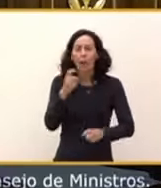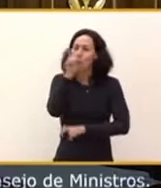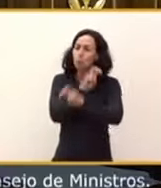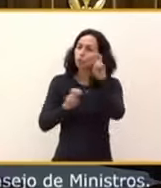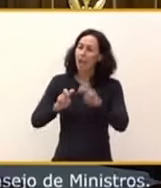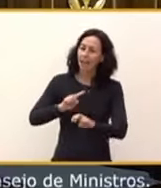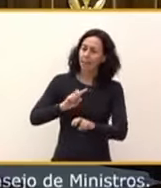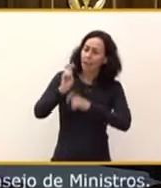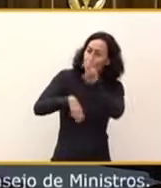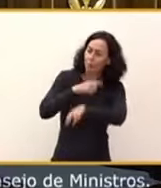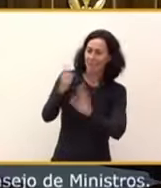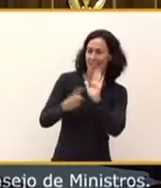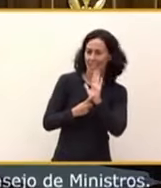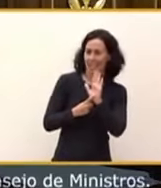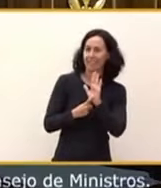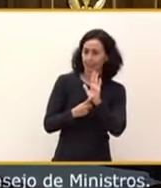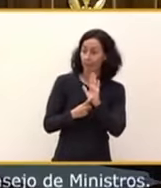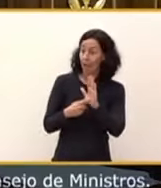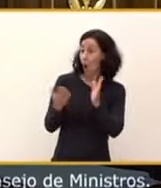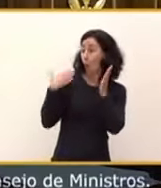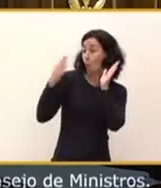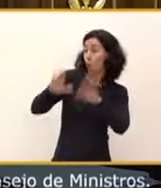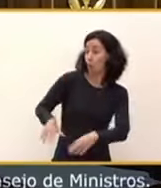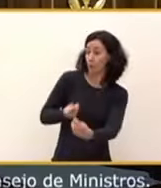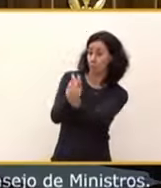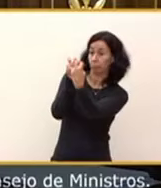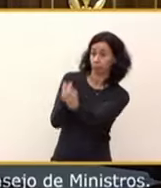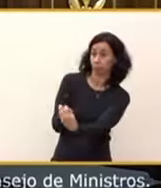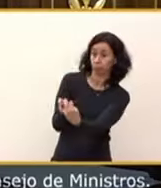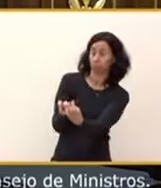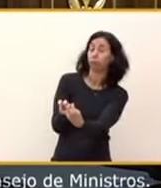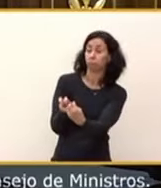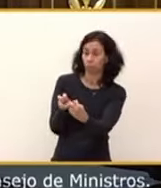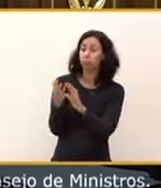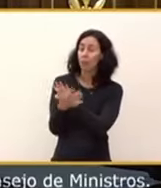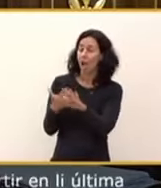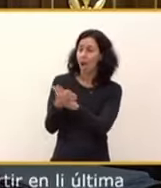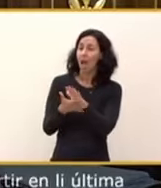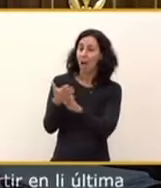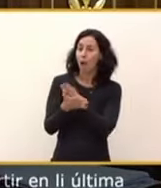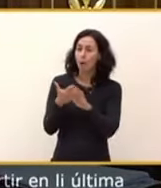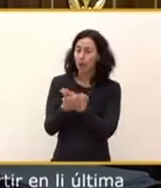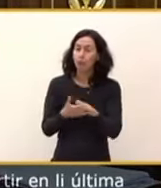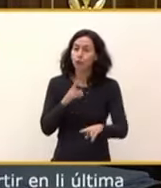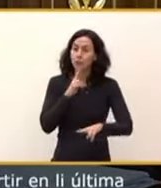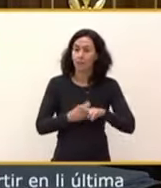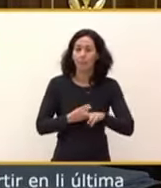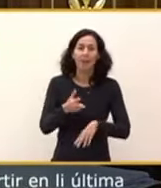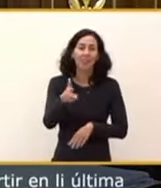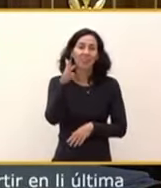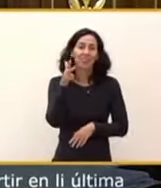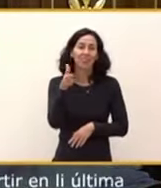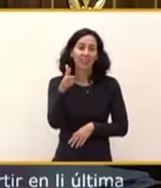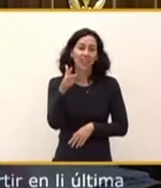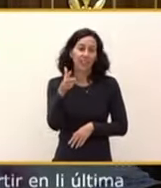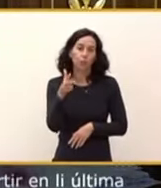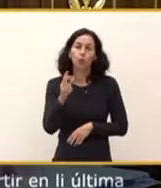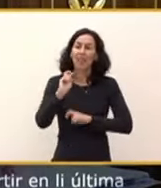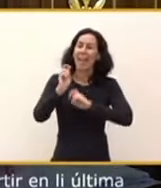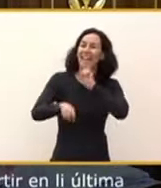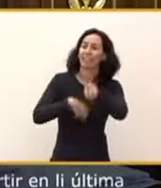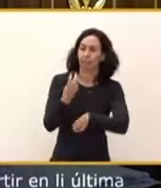cosas, ¿eh? Quiero decir que se meten contigo todo el artículo y sale una frasecita del otro y te fijas en otro para que recordar que hay